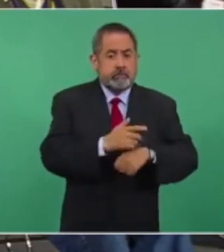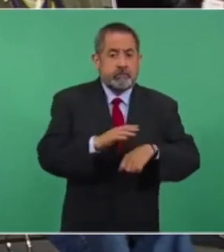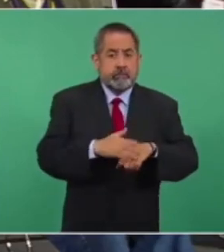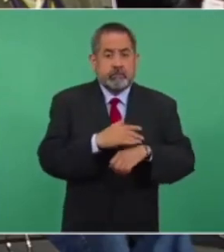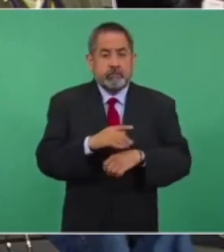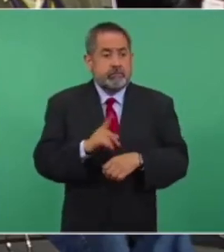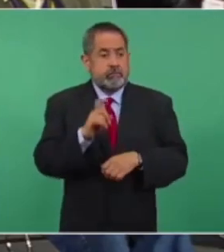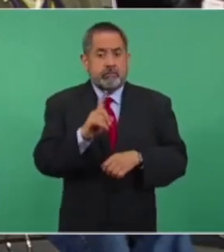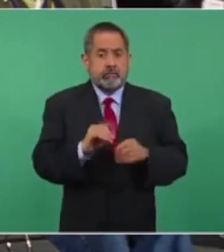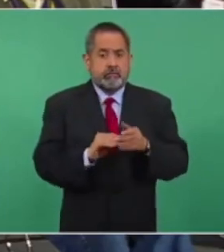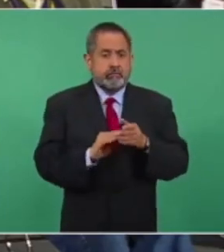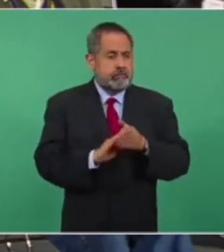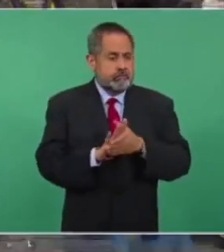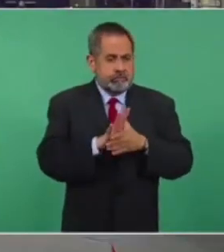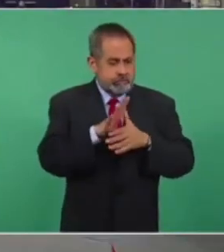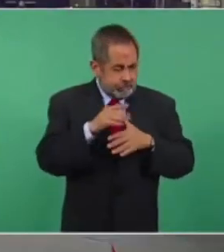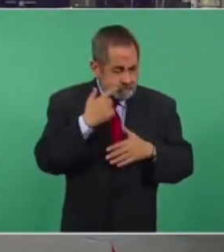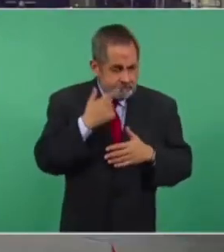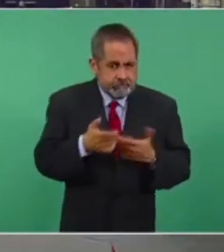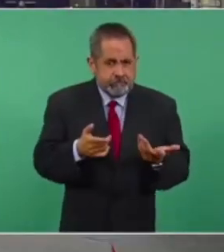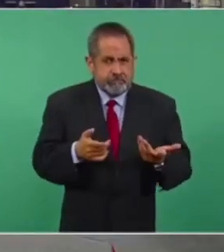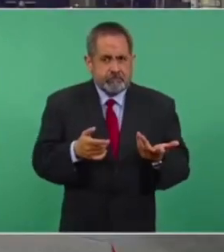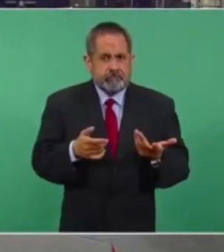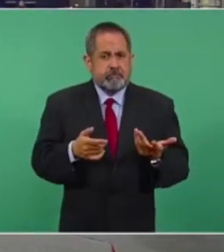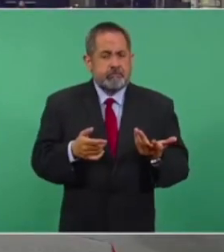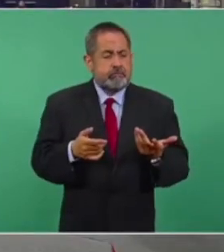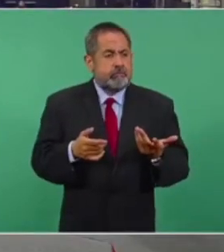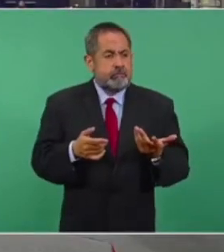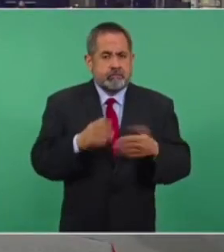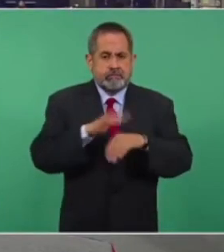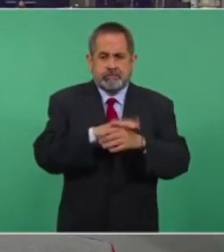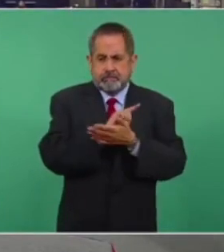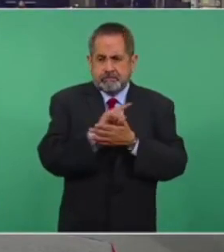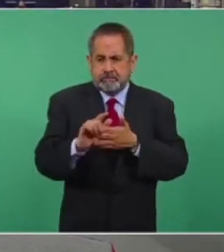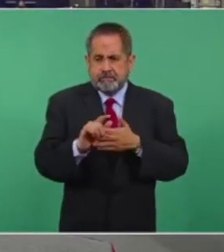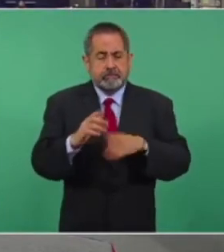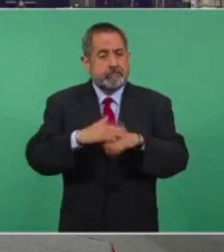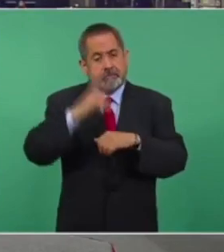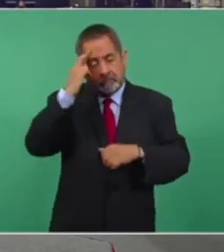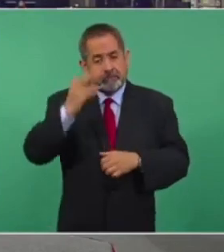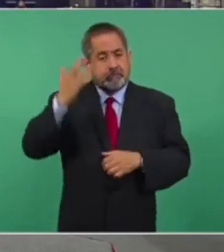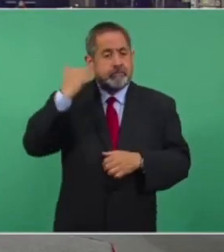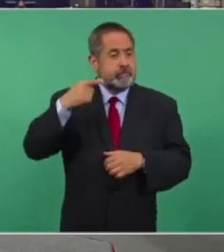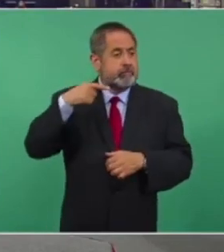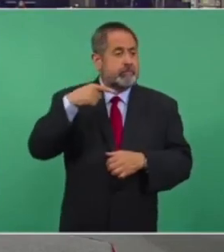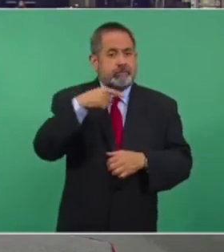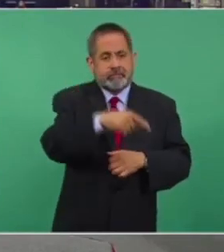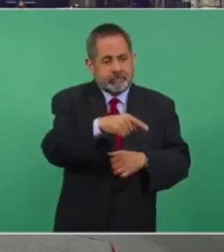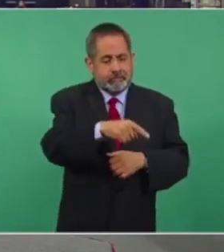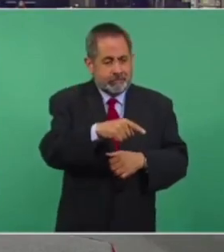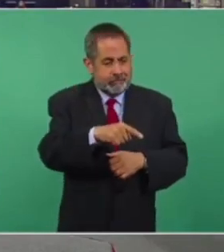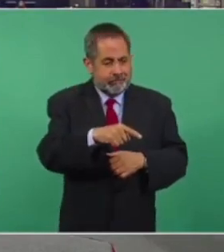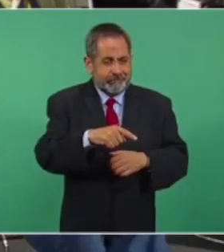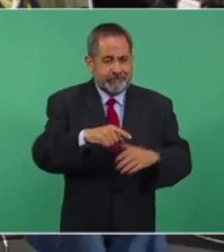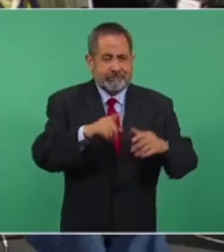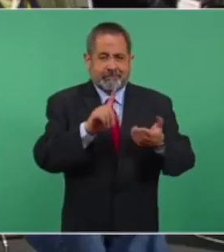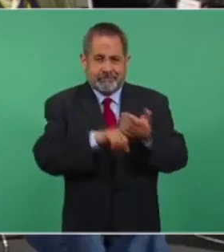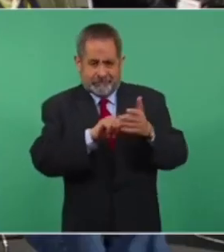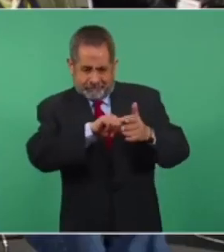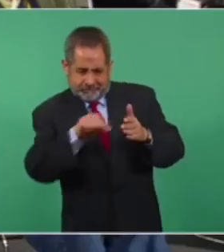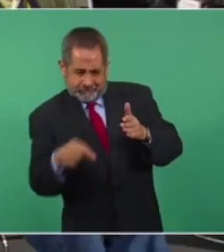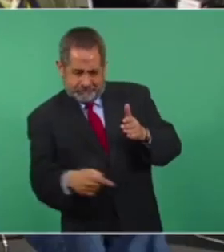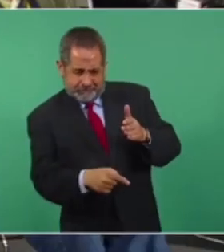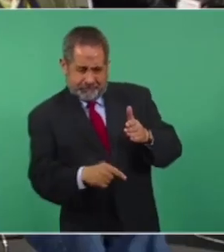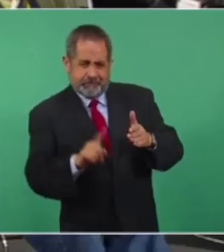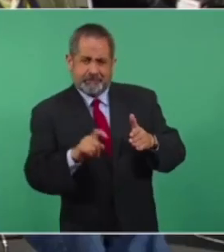el agua cristalina en edificios que se construyeron sobre mantos freáticos.